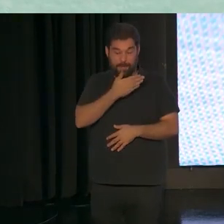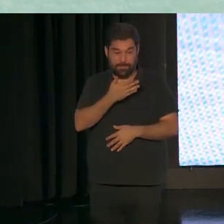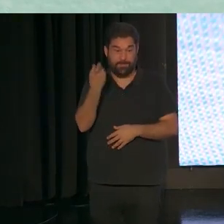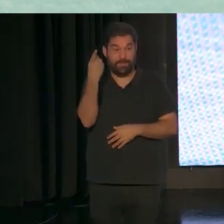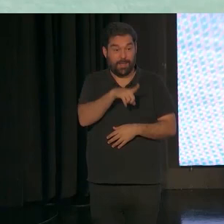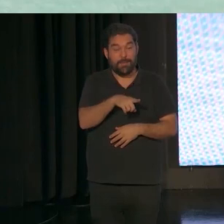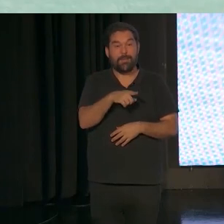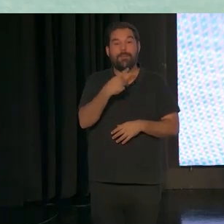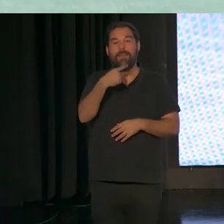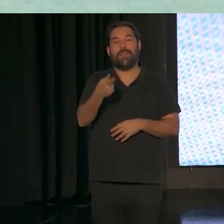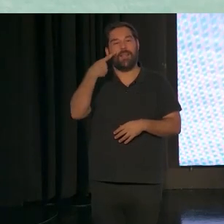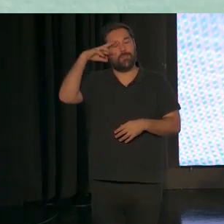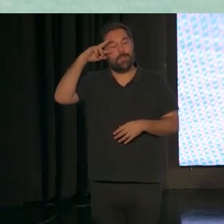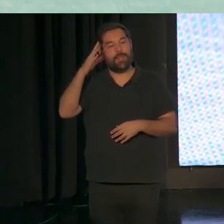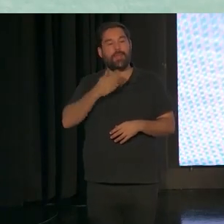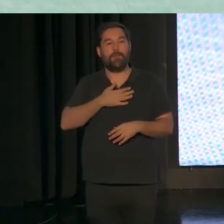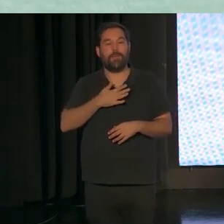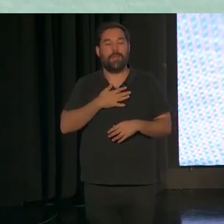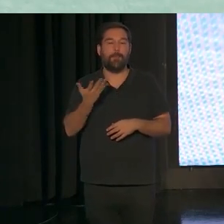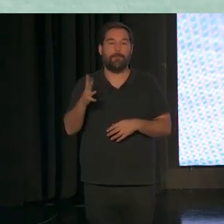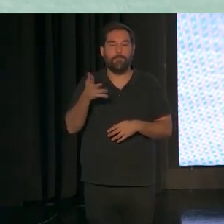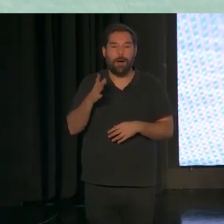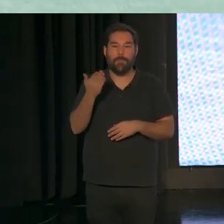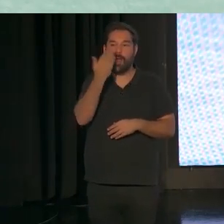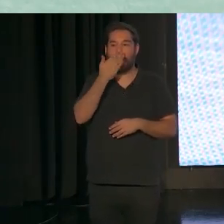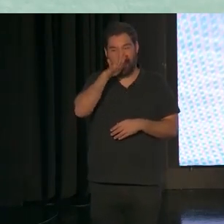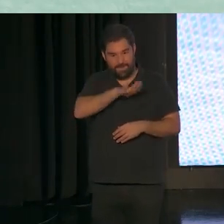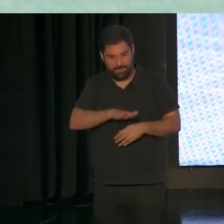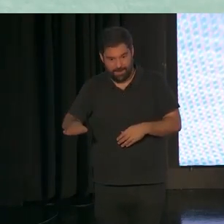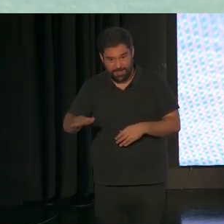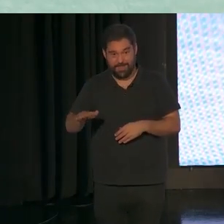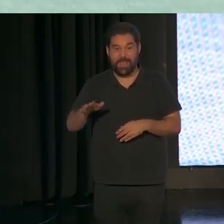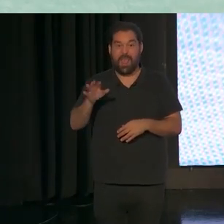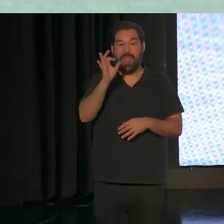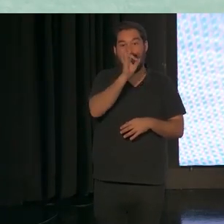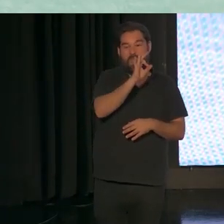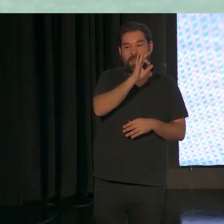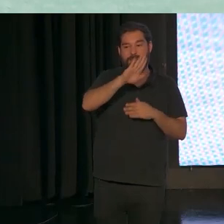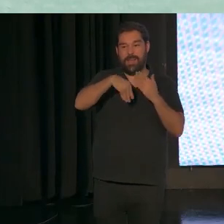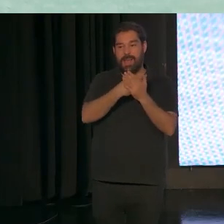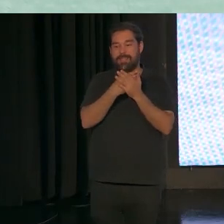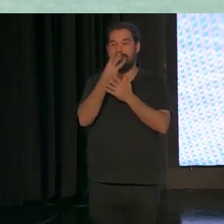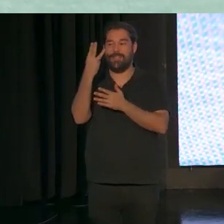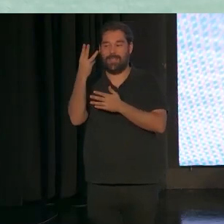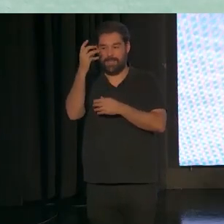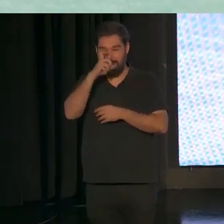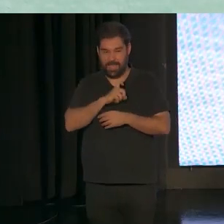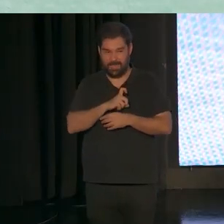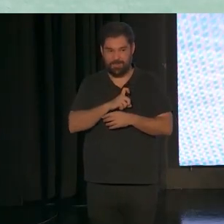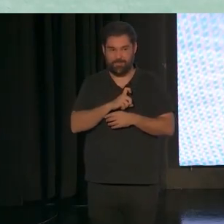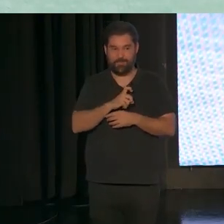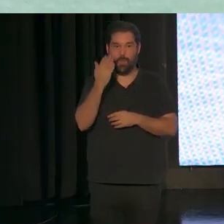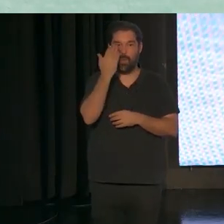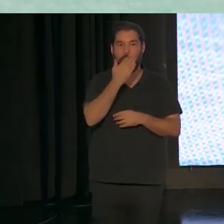decir que mi experiencia se sitúa sobre todo en la escuela infantil 03 que habéis dicho en la guardería no pues en la escuela